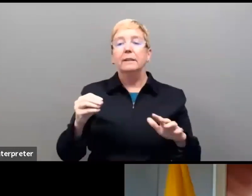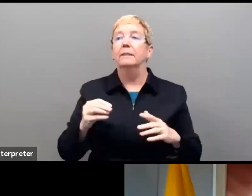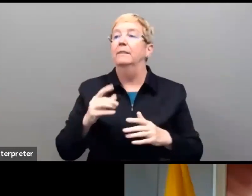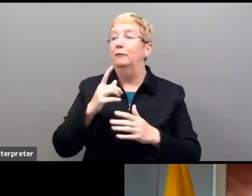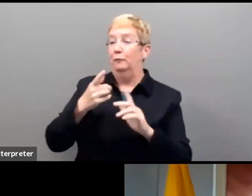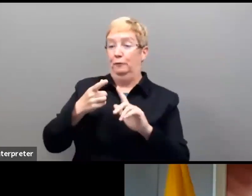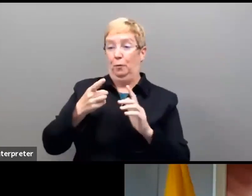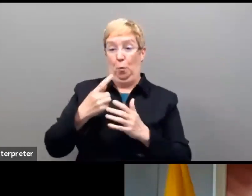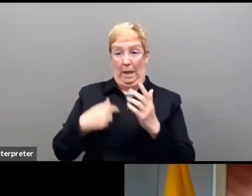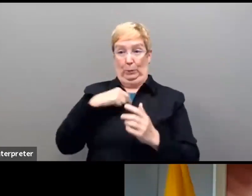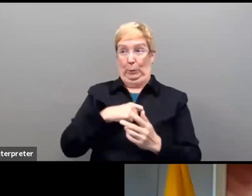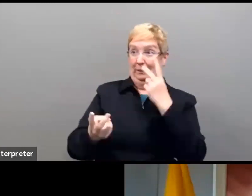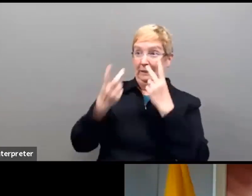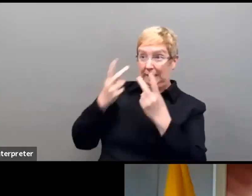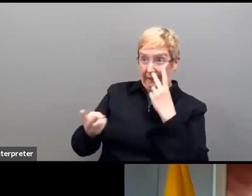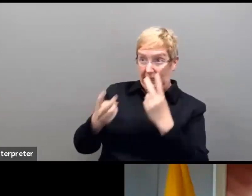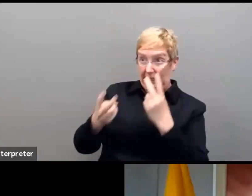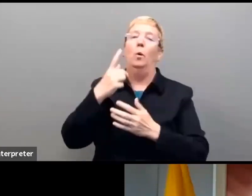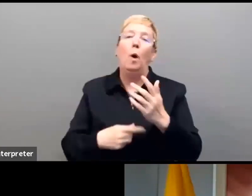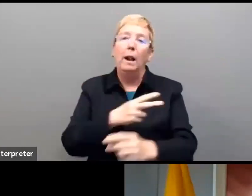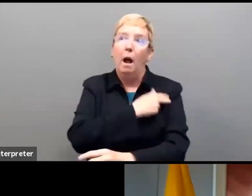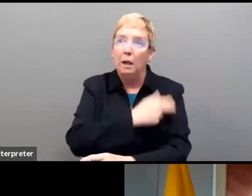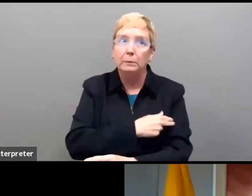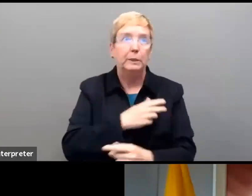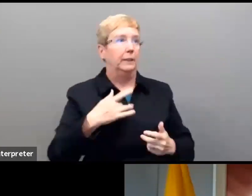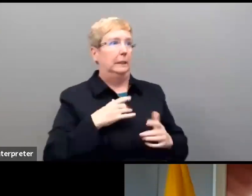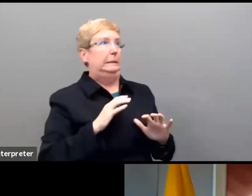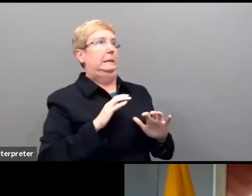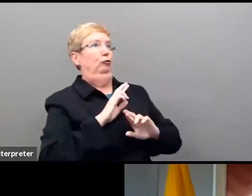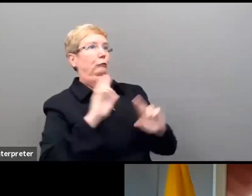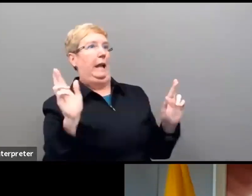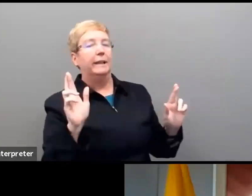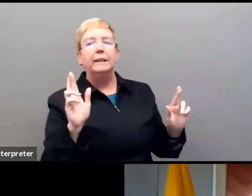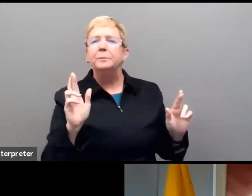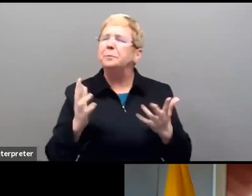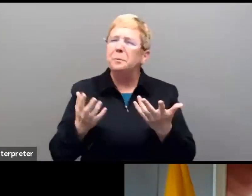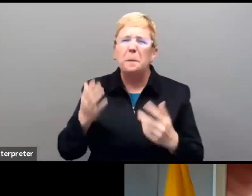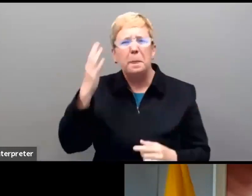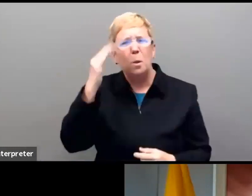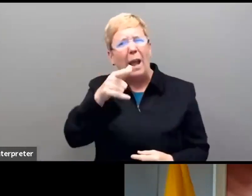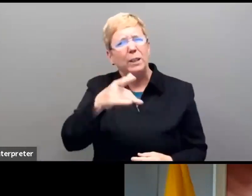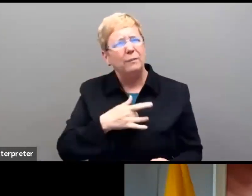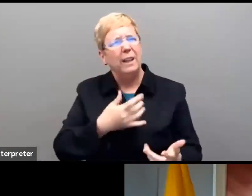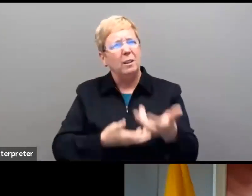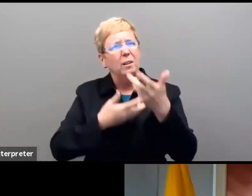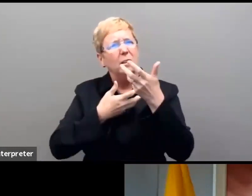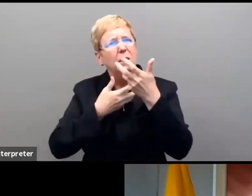Gracias, gobernadora y doctor Grace. Claramente las principales defensas de las que estamos hablando de aquí al